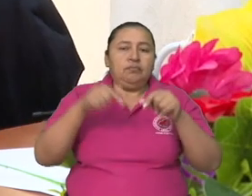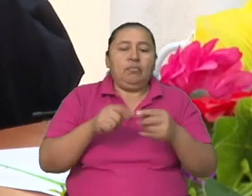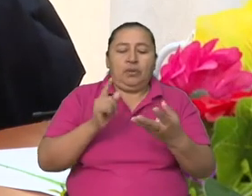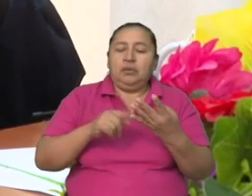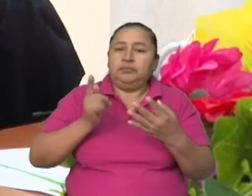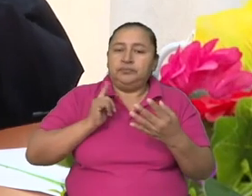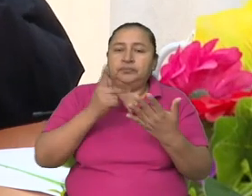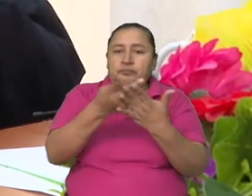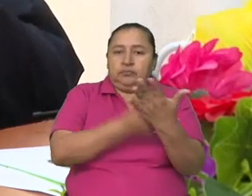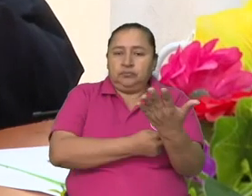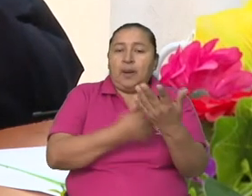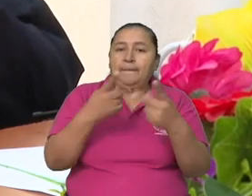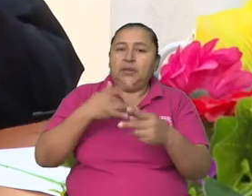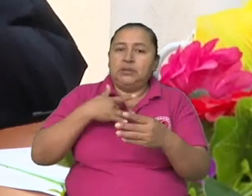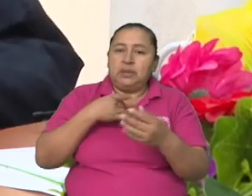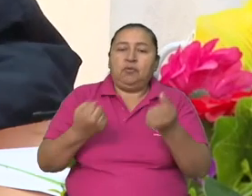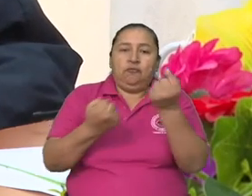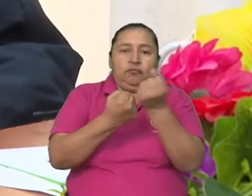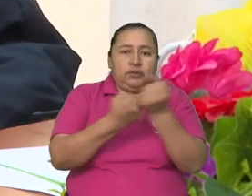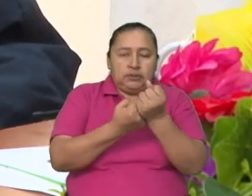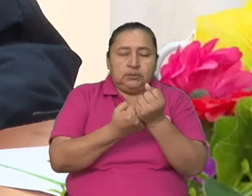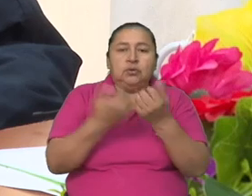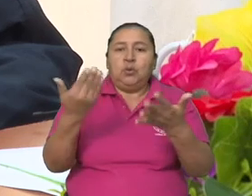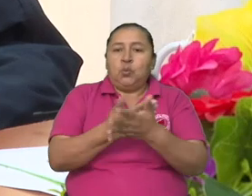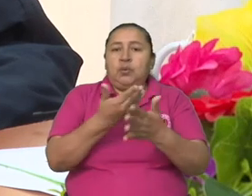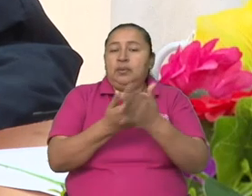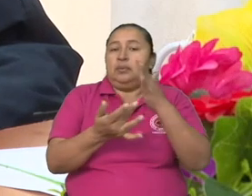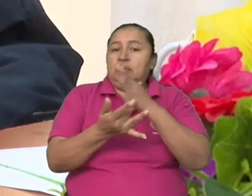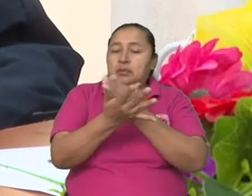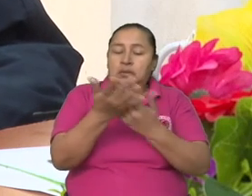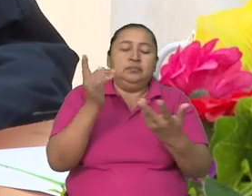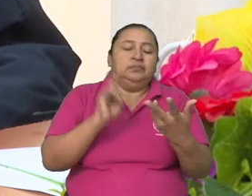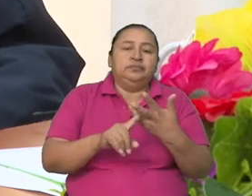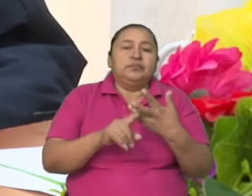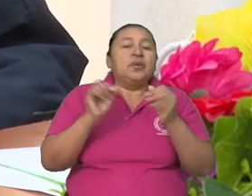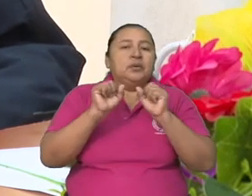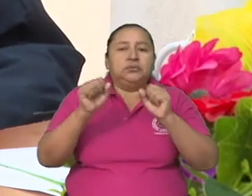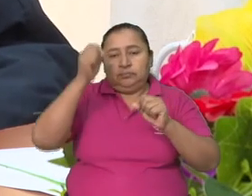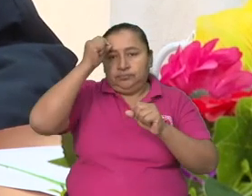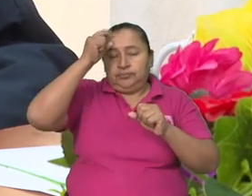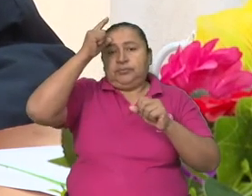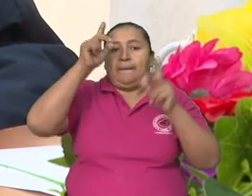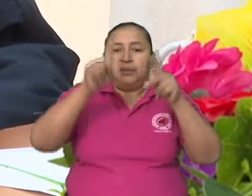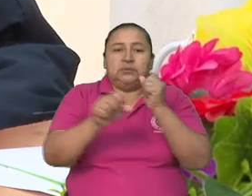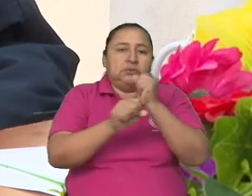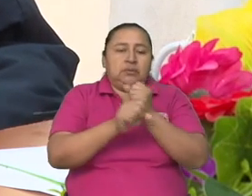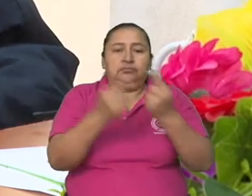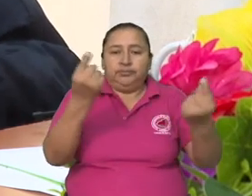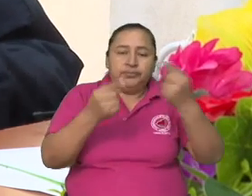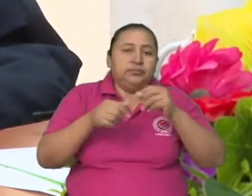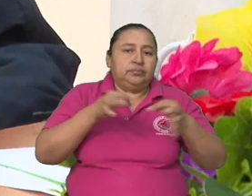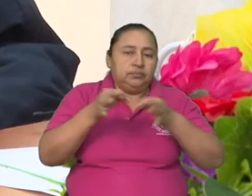tenemos el proyecto, pero necesitamos consolidarlo con la nueva tecnología, ¿verdad? La capacitación del personal,